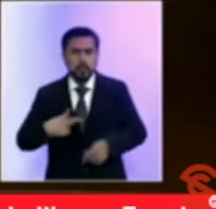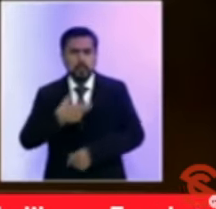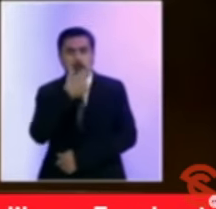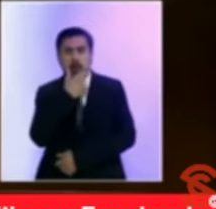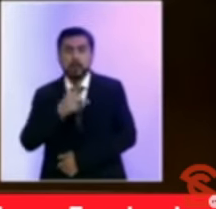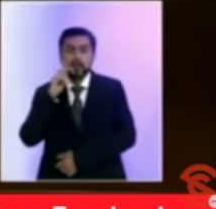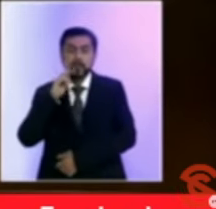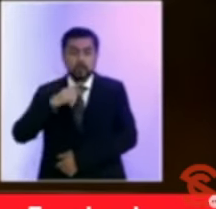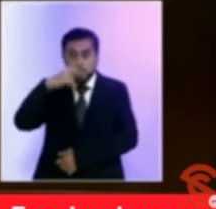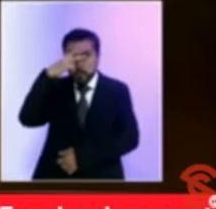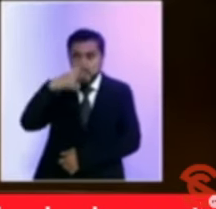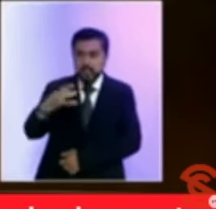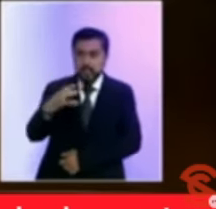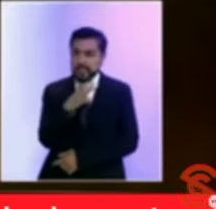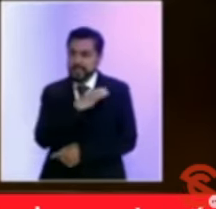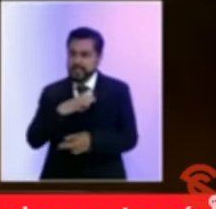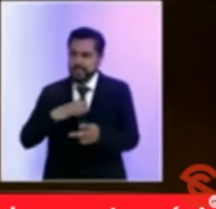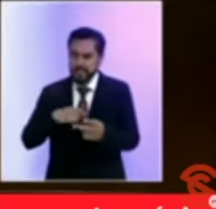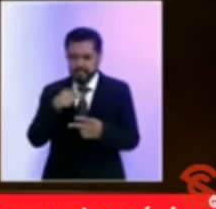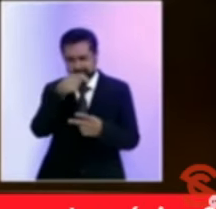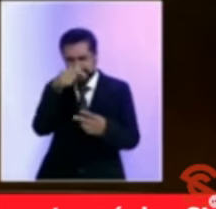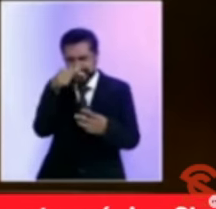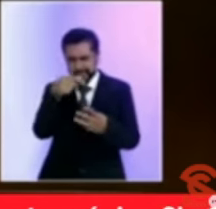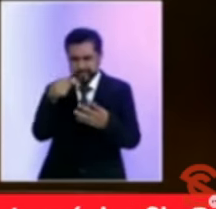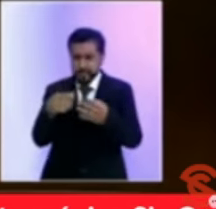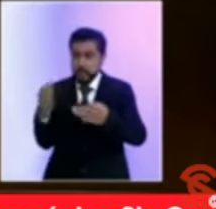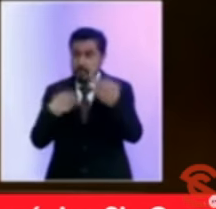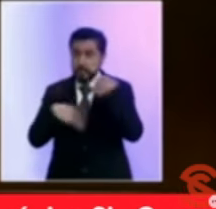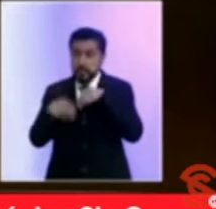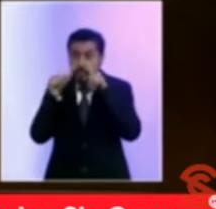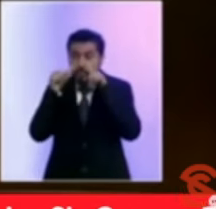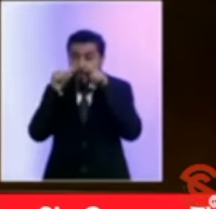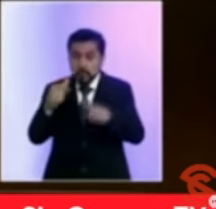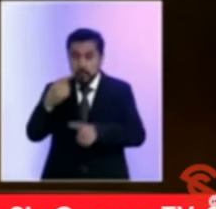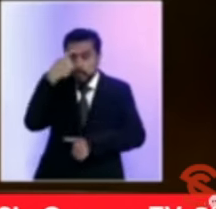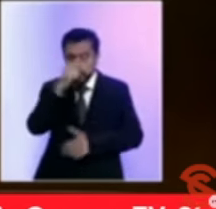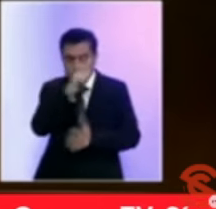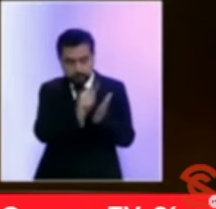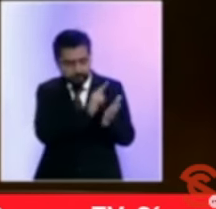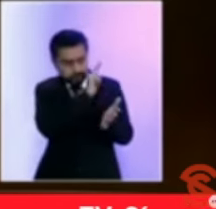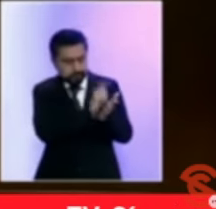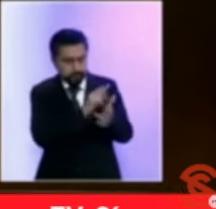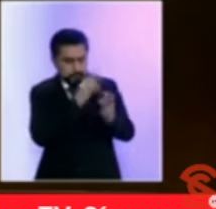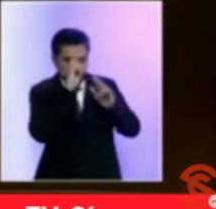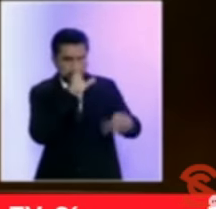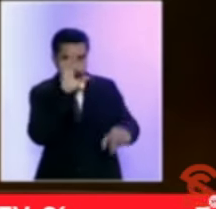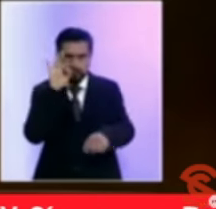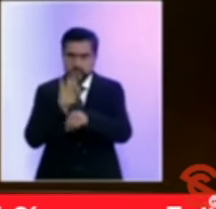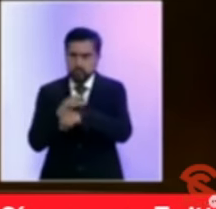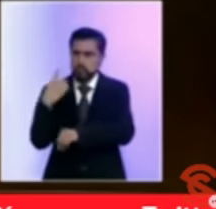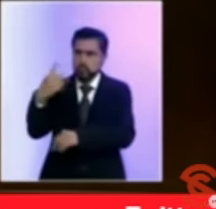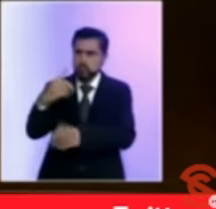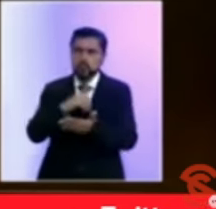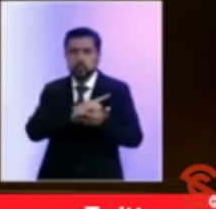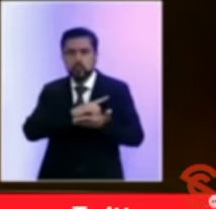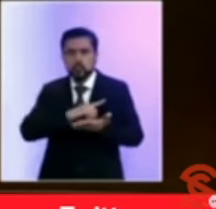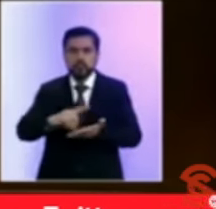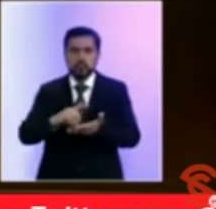candidaturas con todos los procedimientos judiciales idóneos que protegieron sus derechos